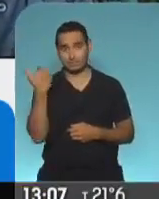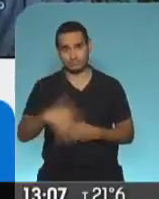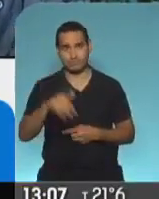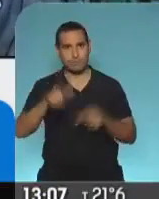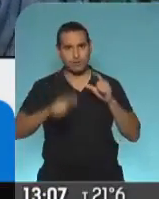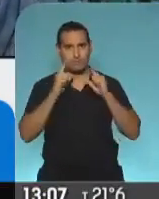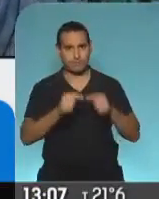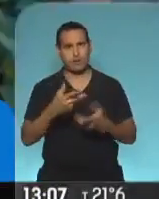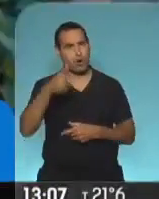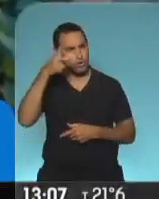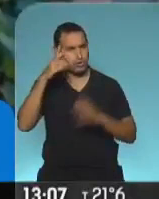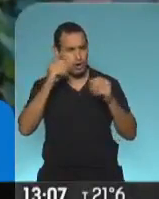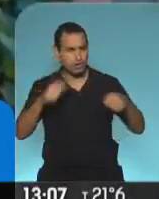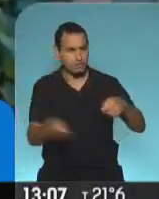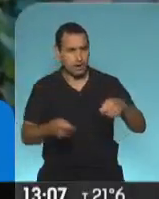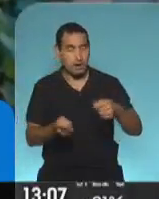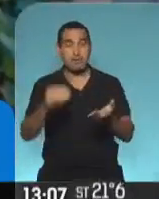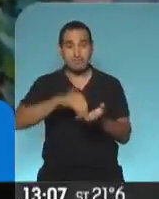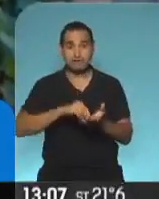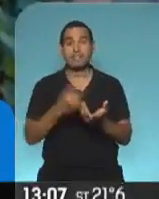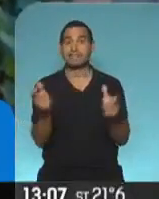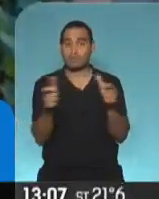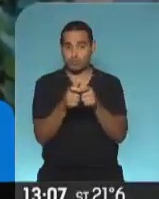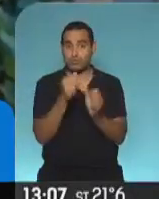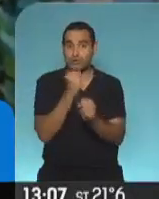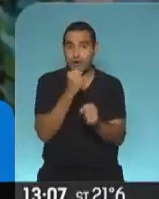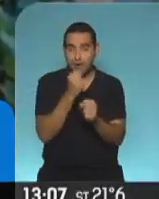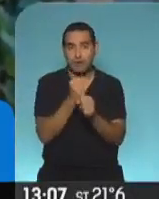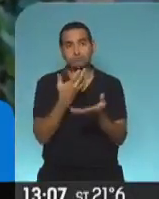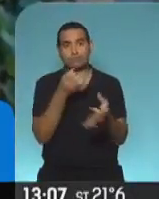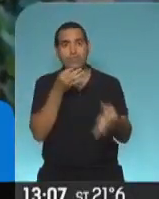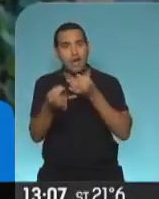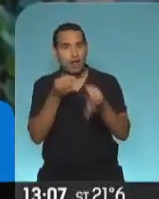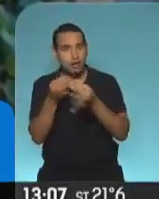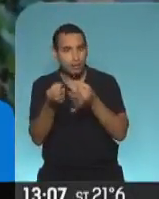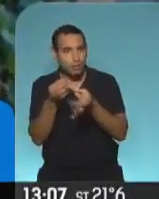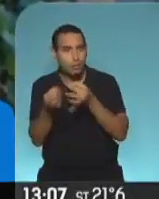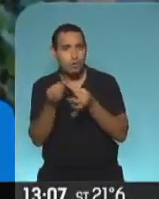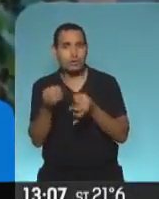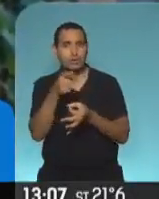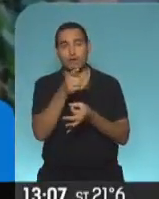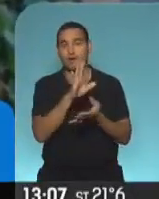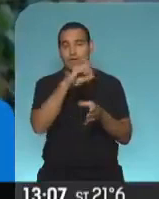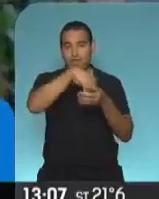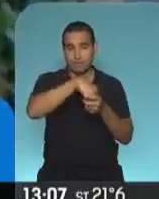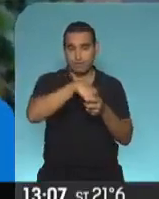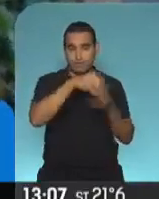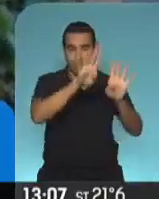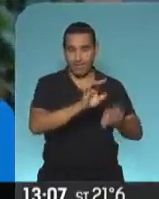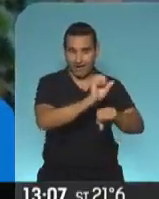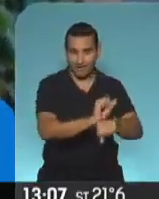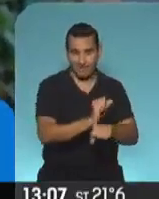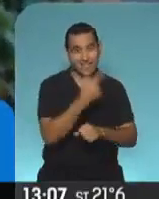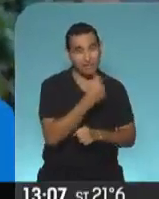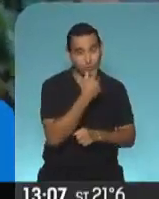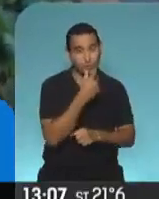cacerolazo a partir de las 20 y también, por supuesto, una reunión allí de trabajo, una mesa de diálogo, como se dice, en el penal de Devoto, también